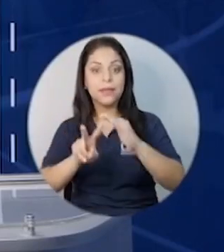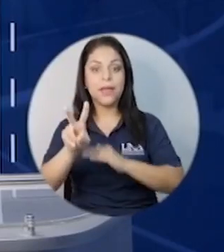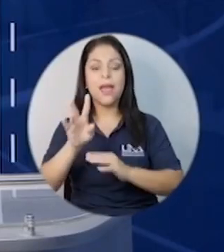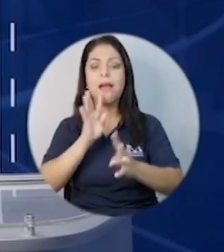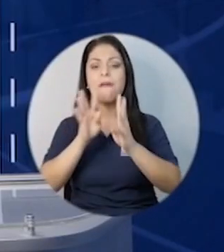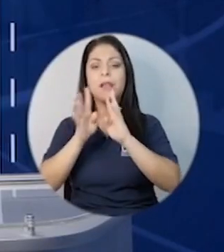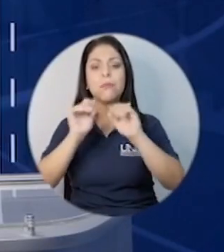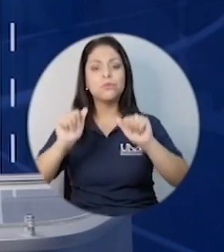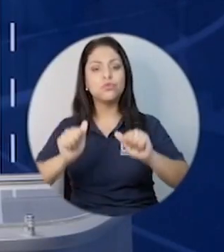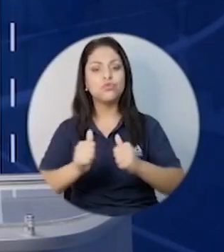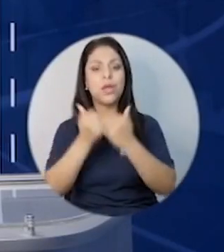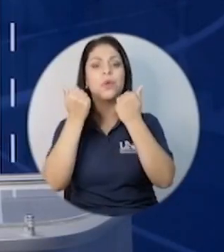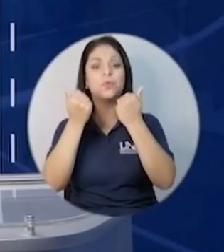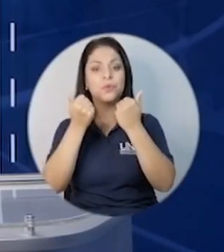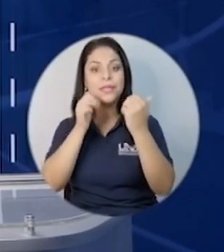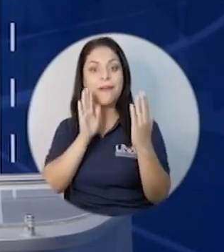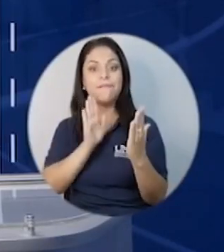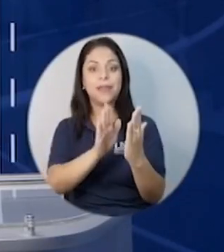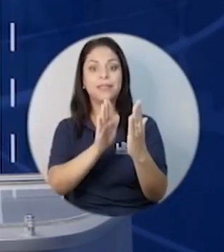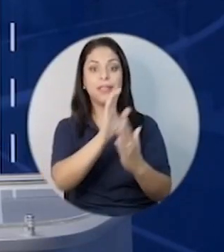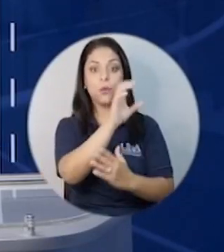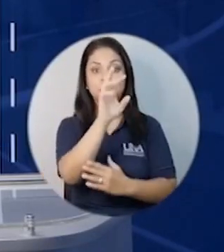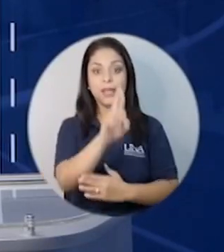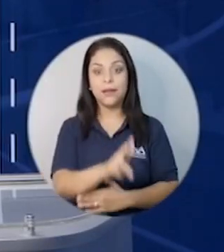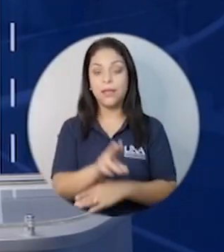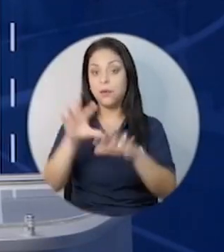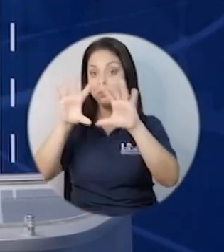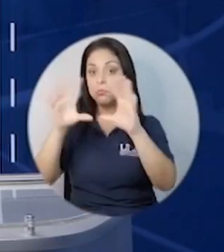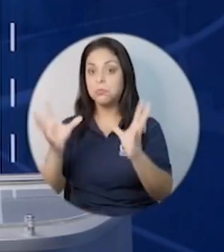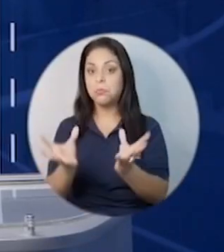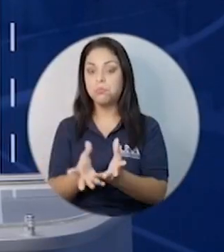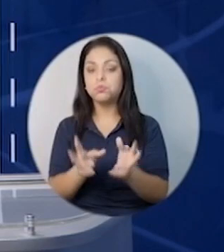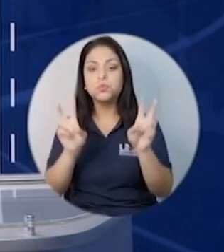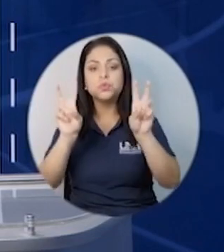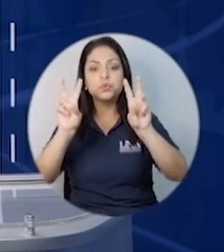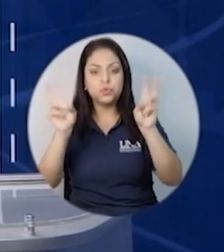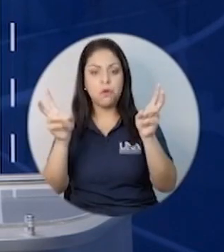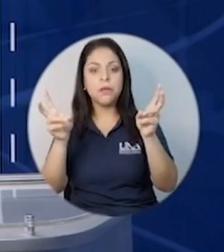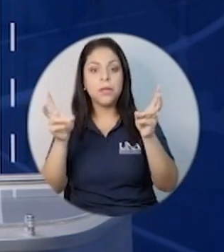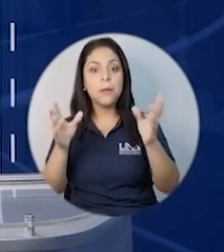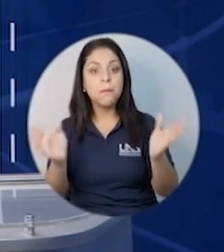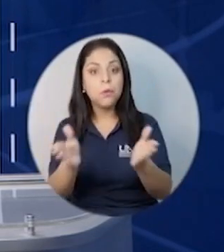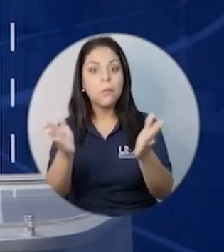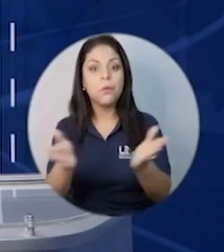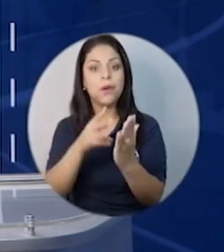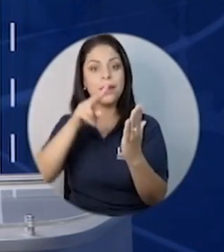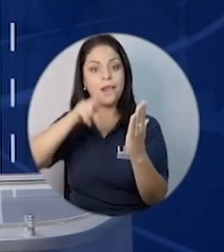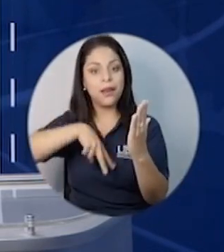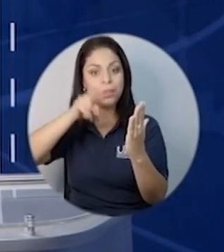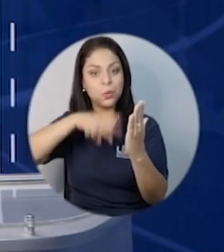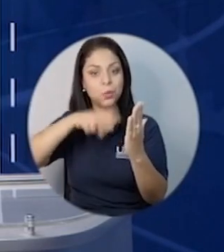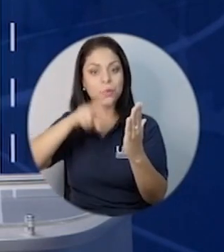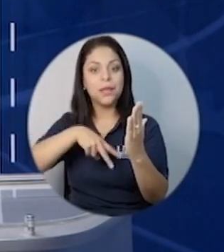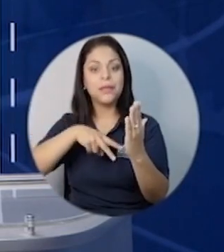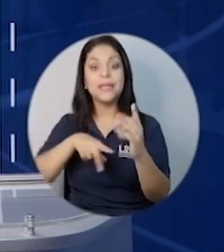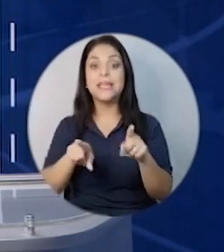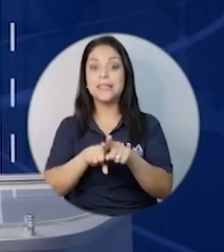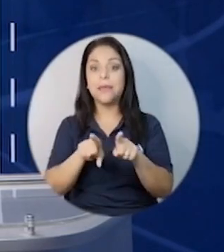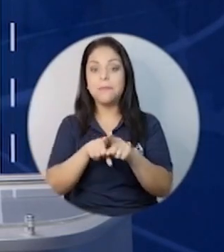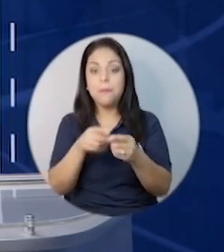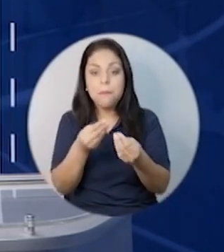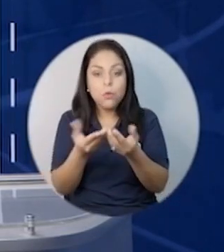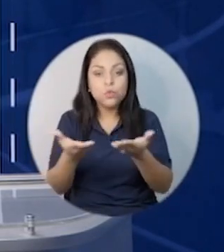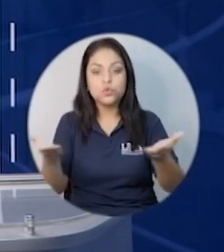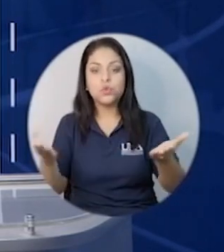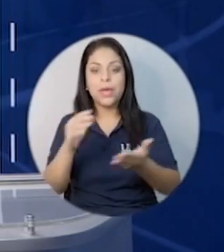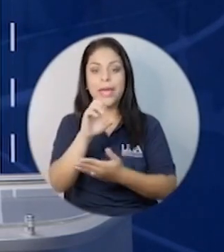sobre los retos que enfrenta tanto Costa Rica como el mundo en materia de promoción de la lectura y de